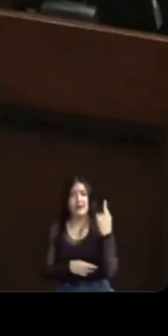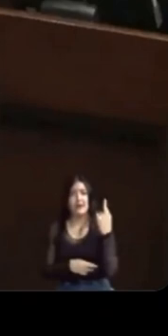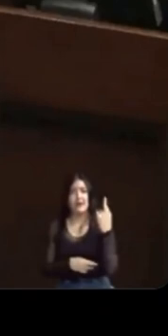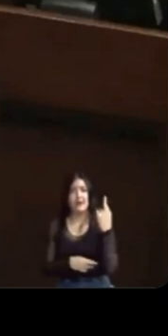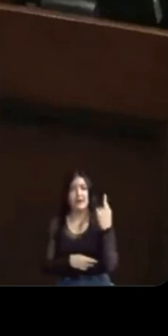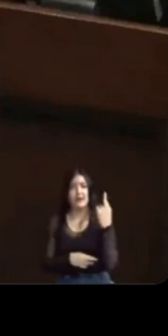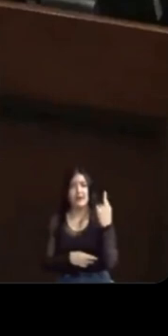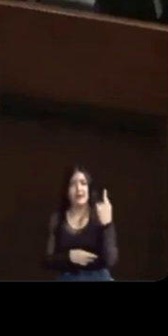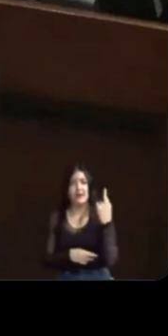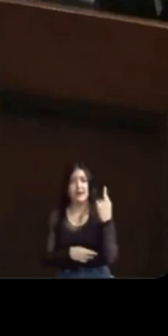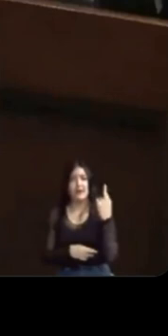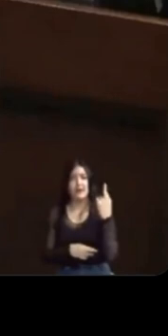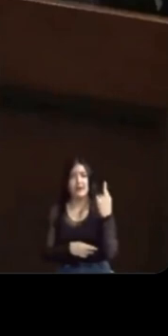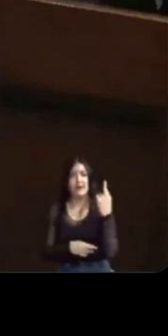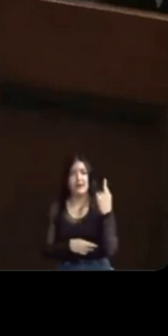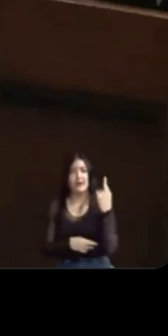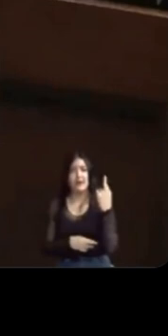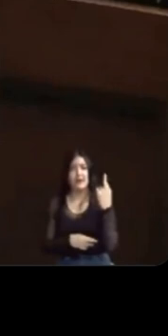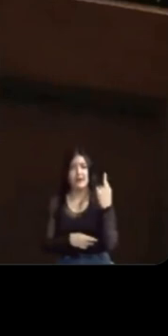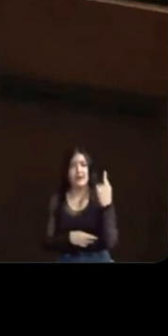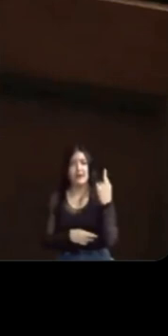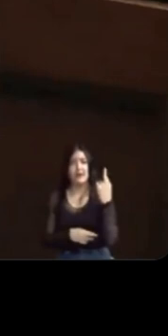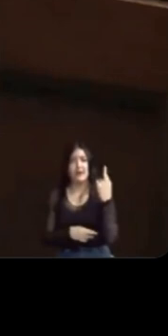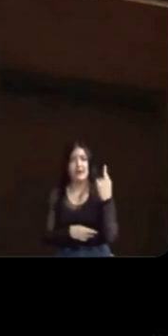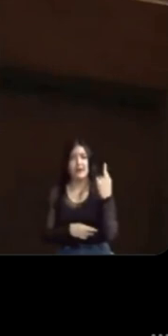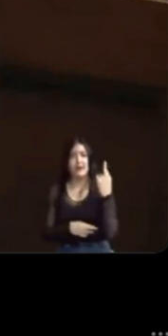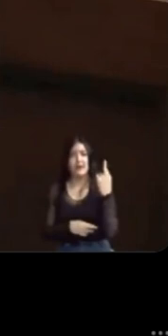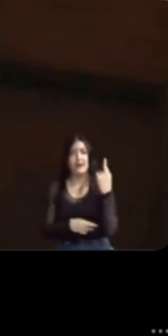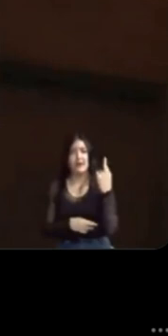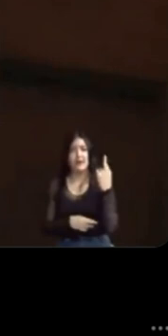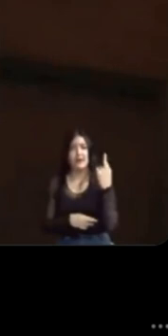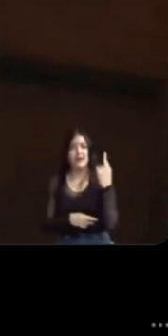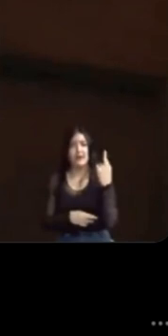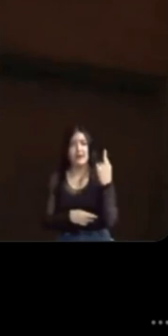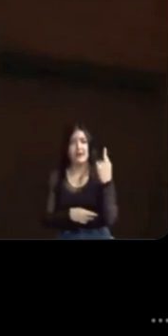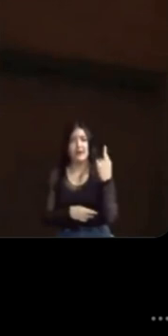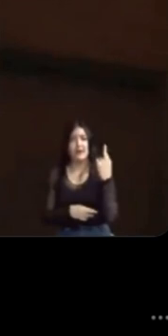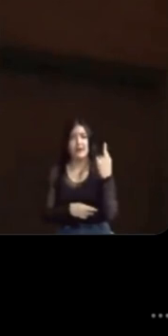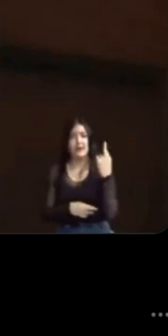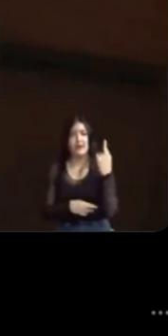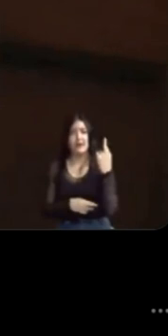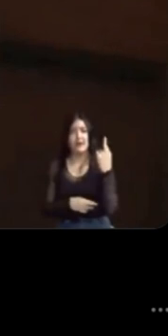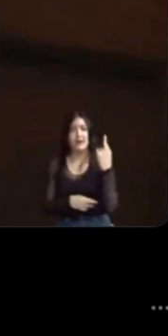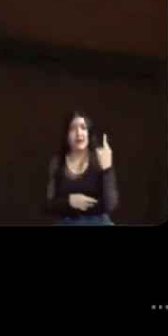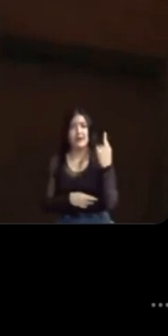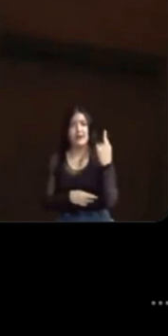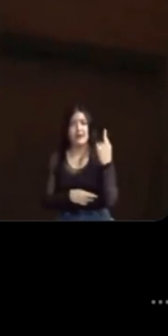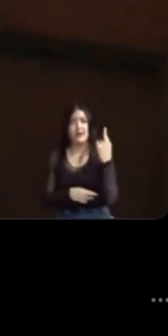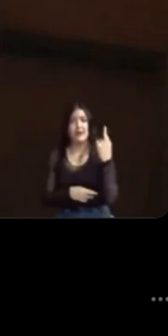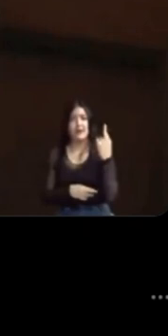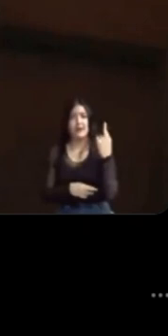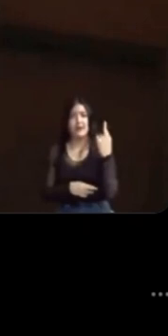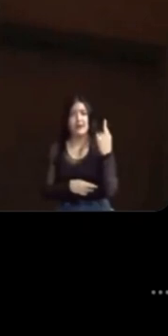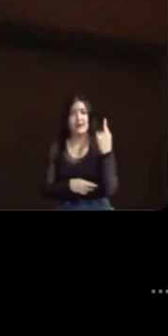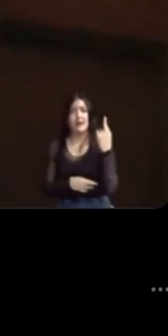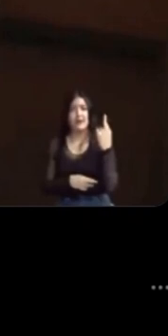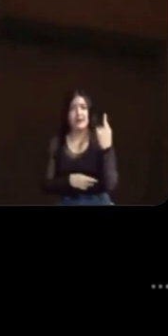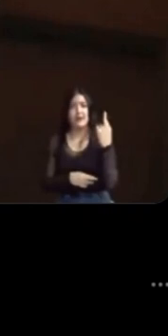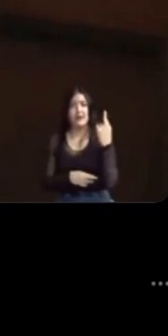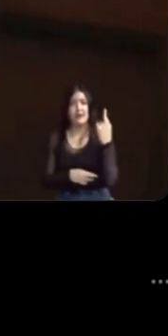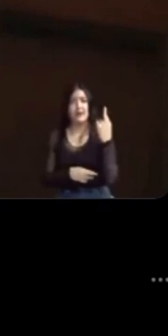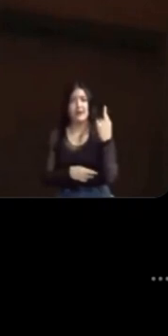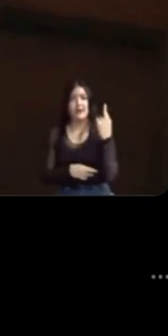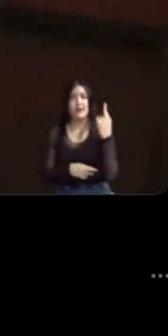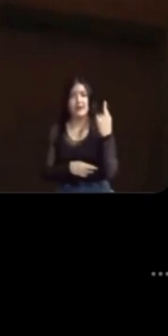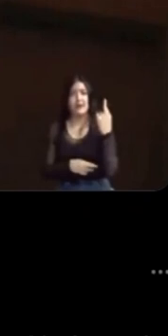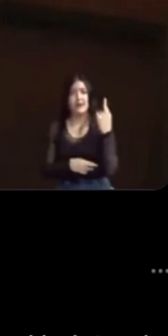Este fin de semana vivimos un episodio más de irresponsabilidad de este gobierno, en el que el presidente Gustavo Petro